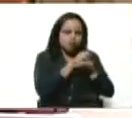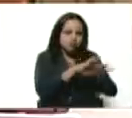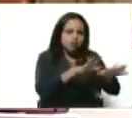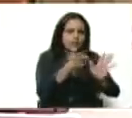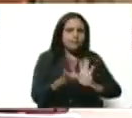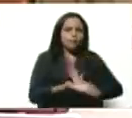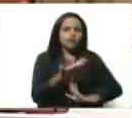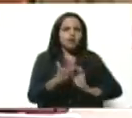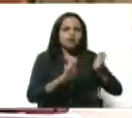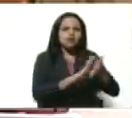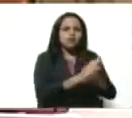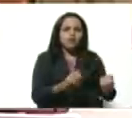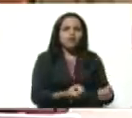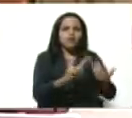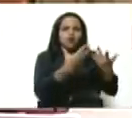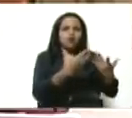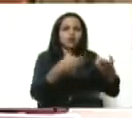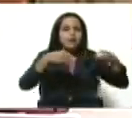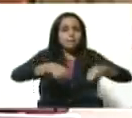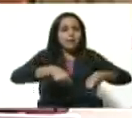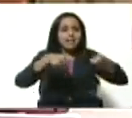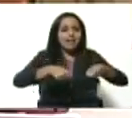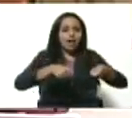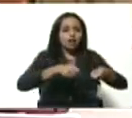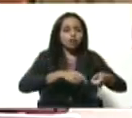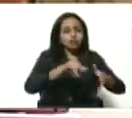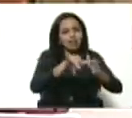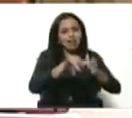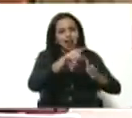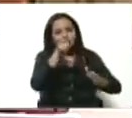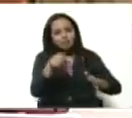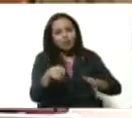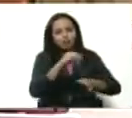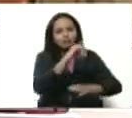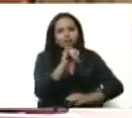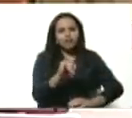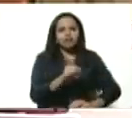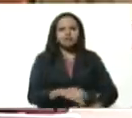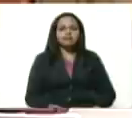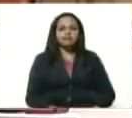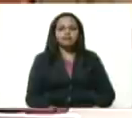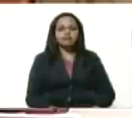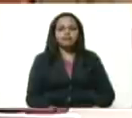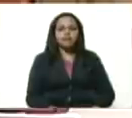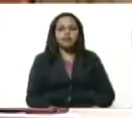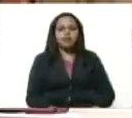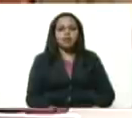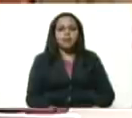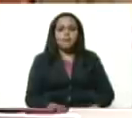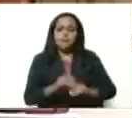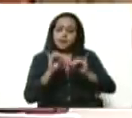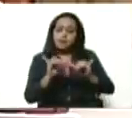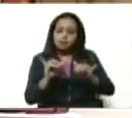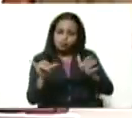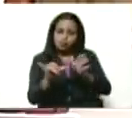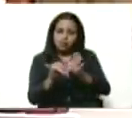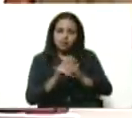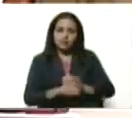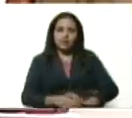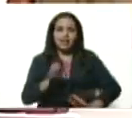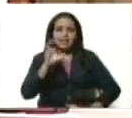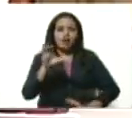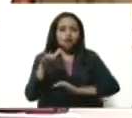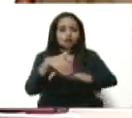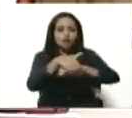del foco del mercado de las pulgas del estado zulia después en el mismo occidente en el estado